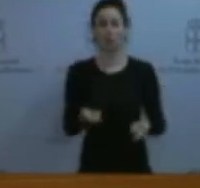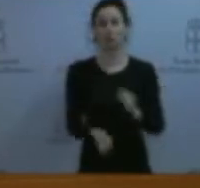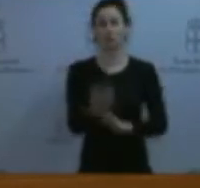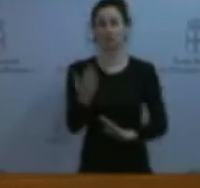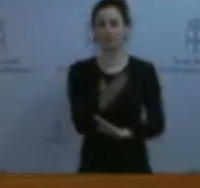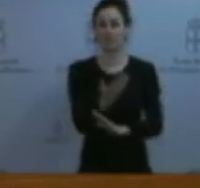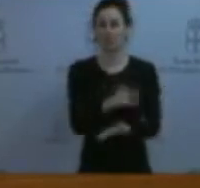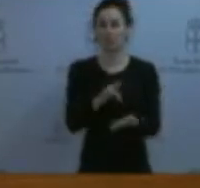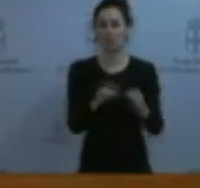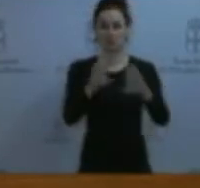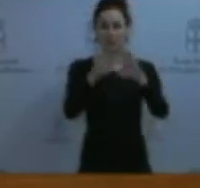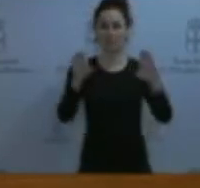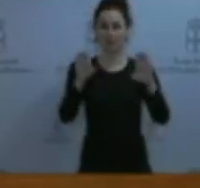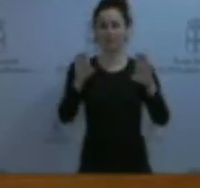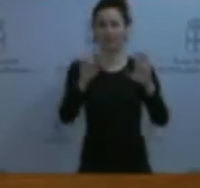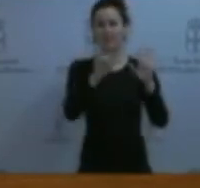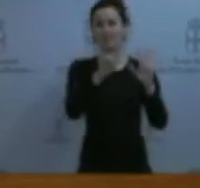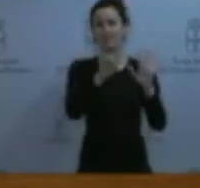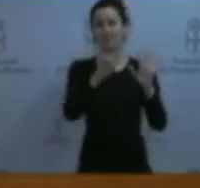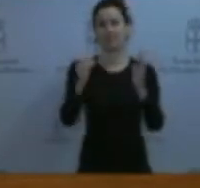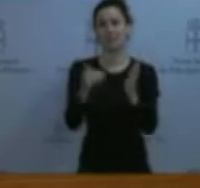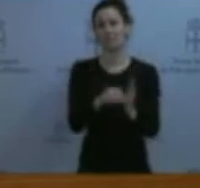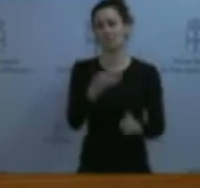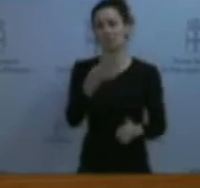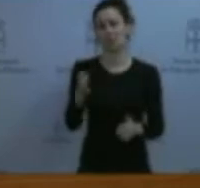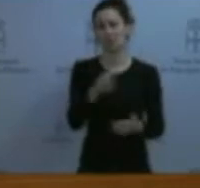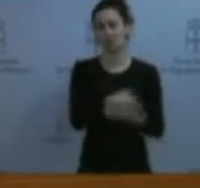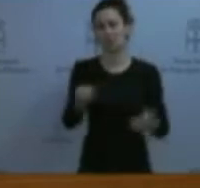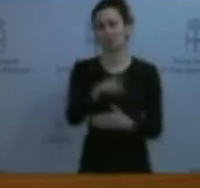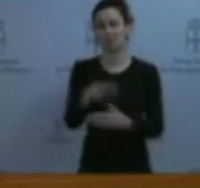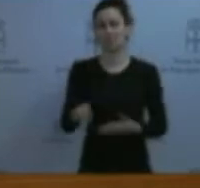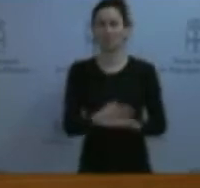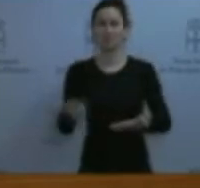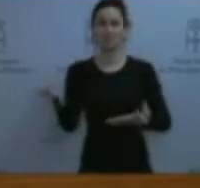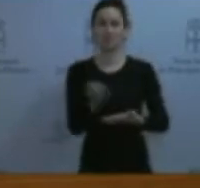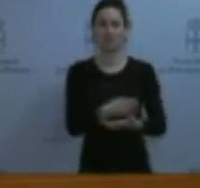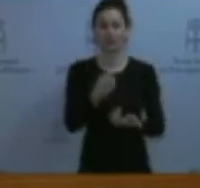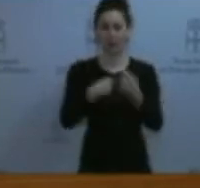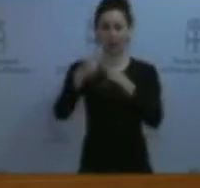en una empresa con más de 6.400 millones de euros de beneficio el año pasado.